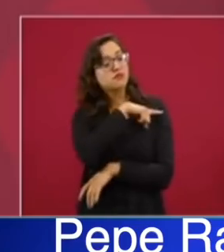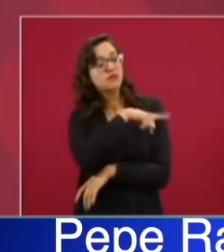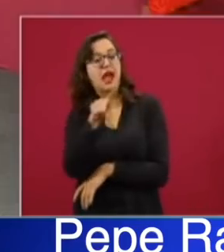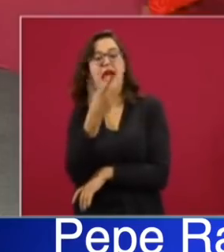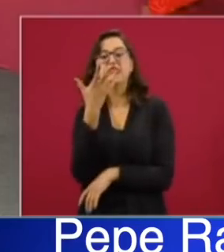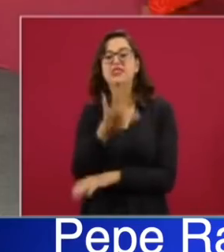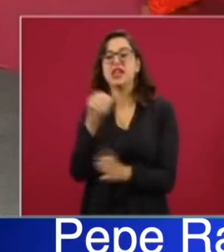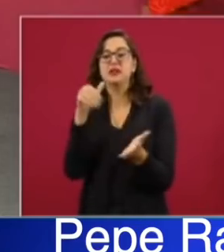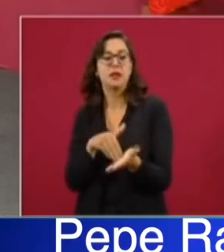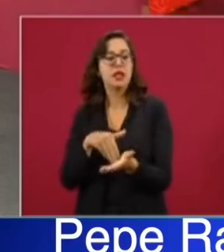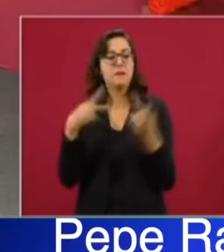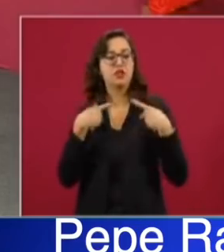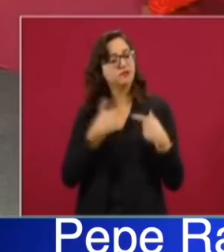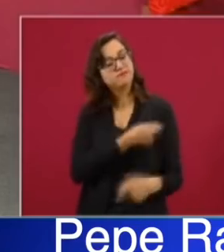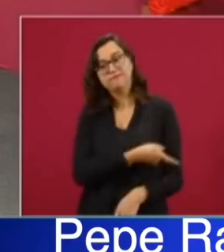y de repente les dan de baja